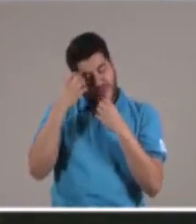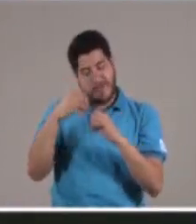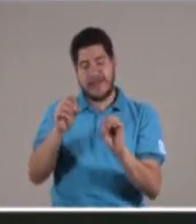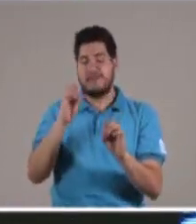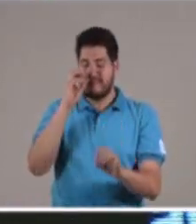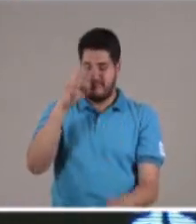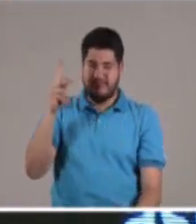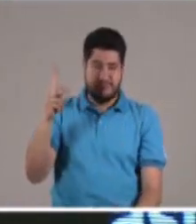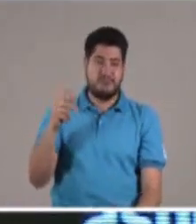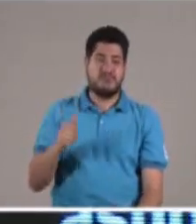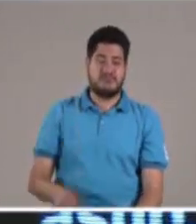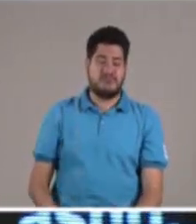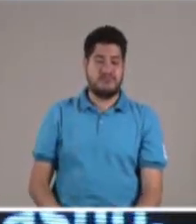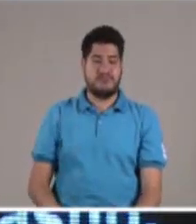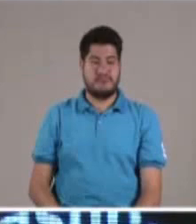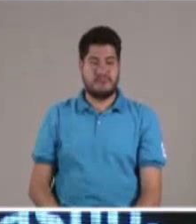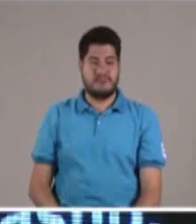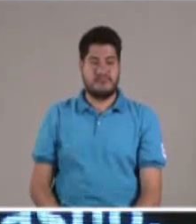no hay problema